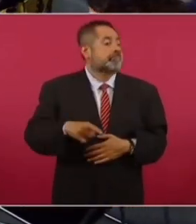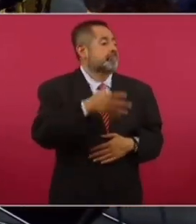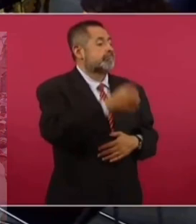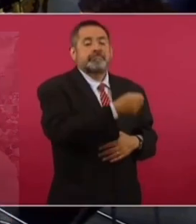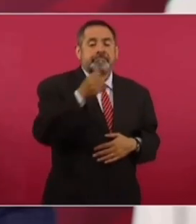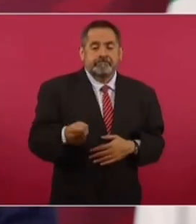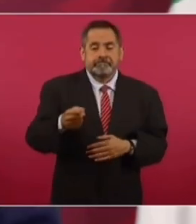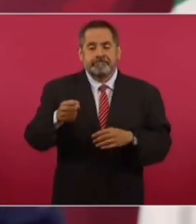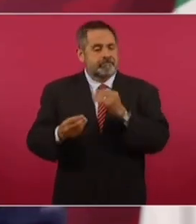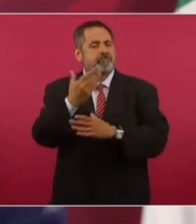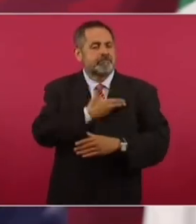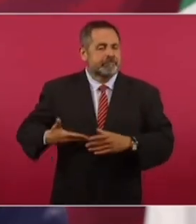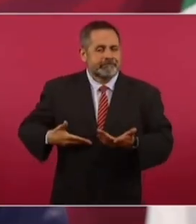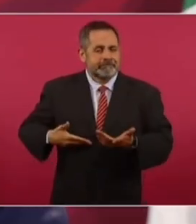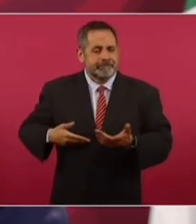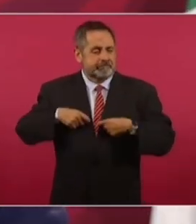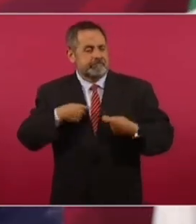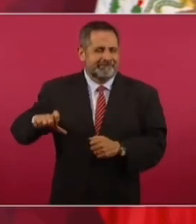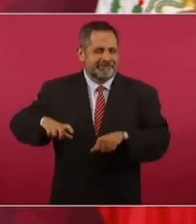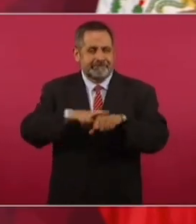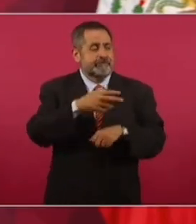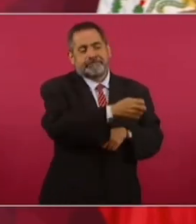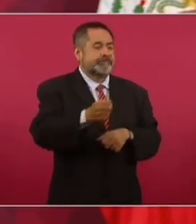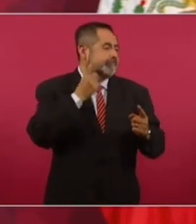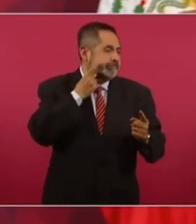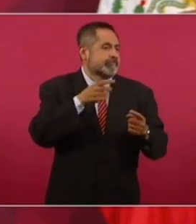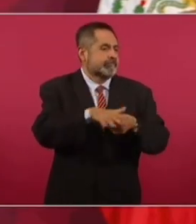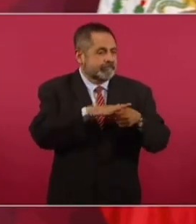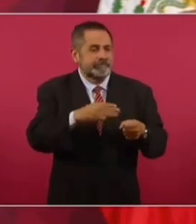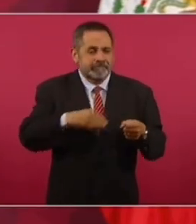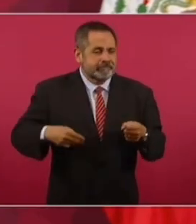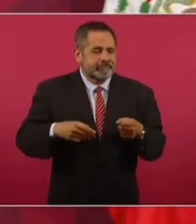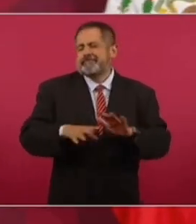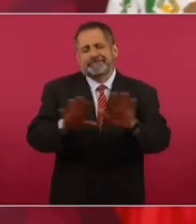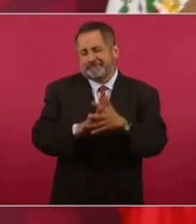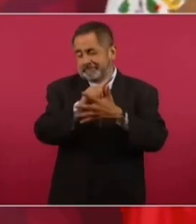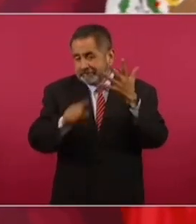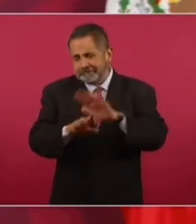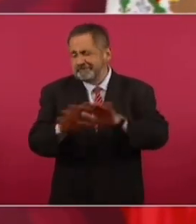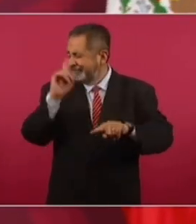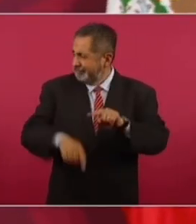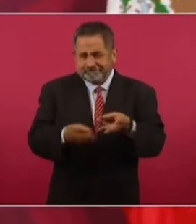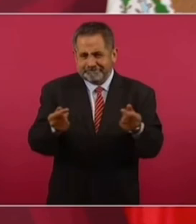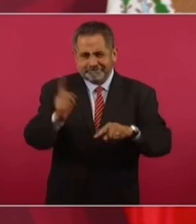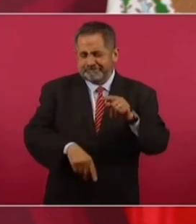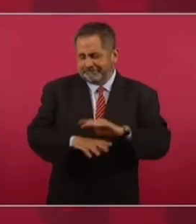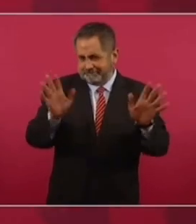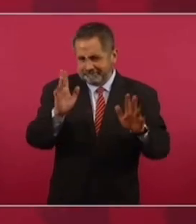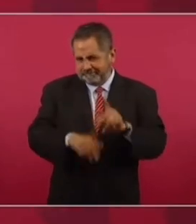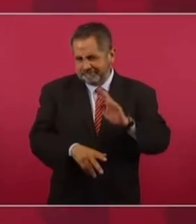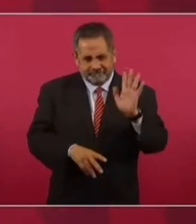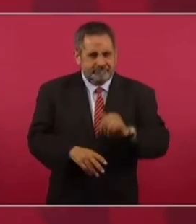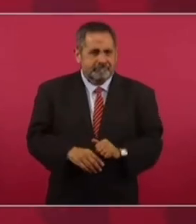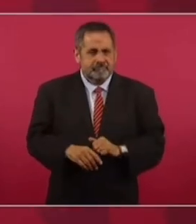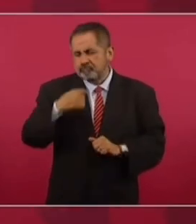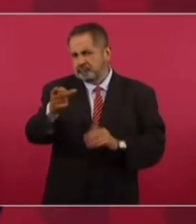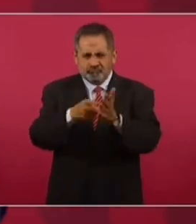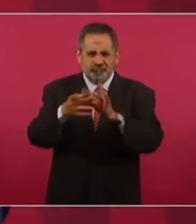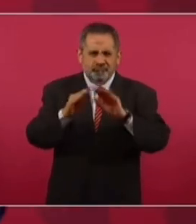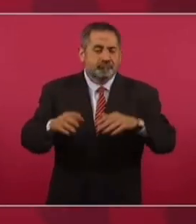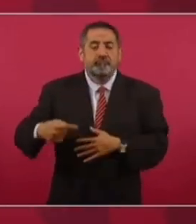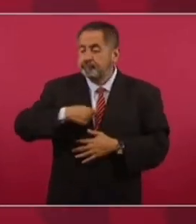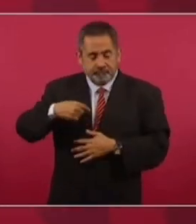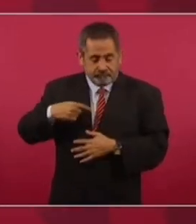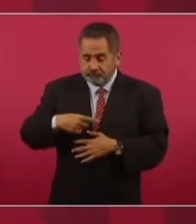pone al siguiente. Entonces, todo eso debe desaparecer. Y yo, con mucha claridad, he dicho, no